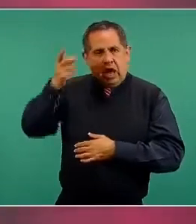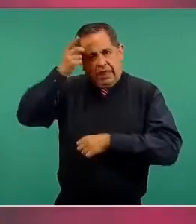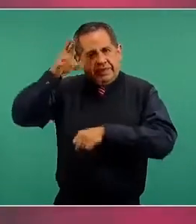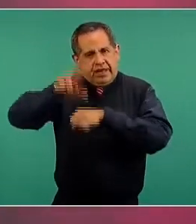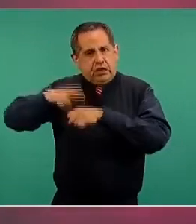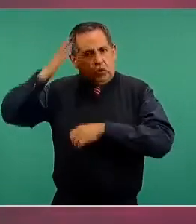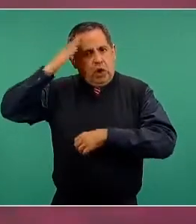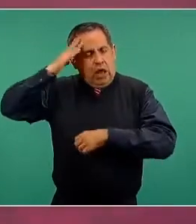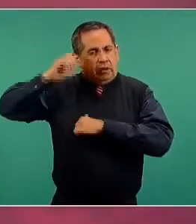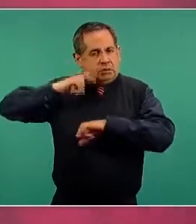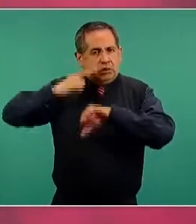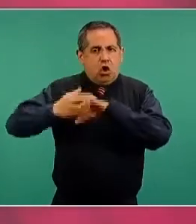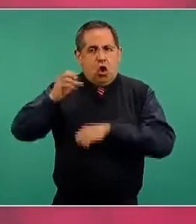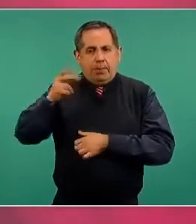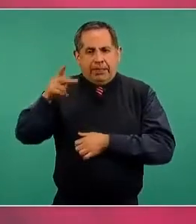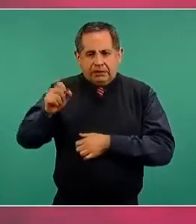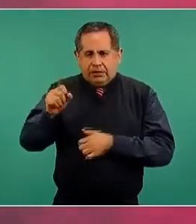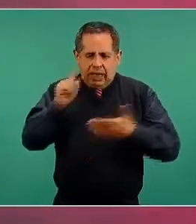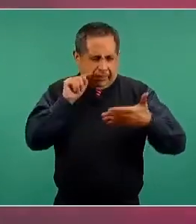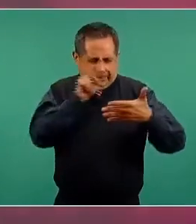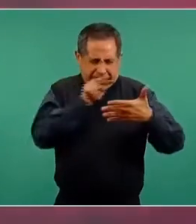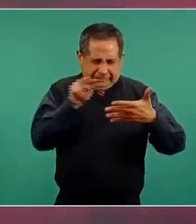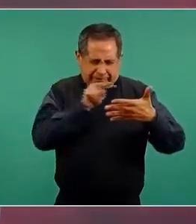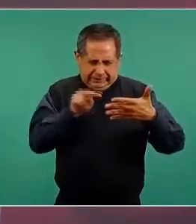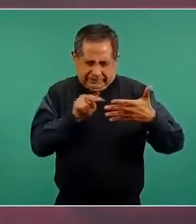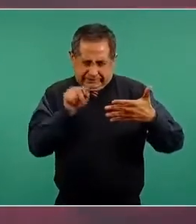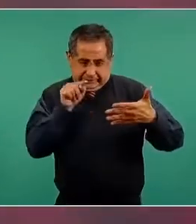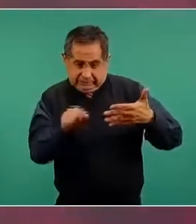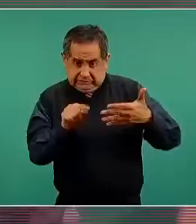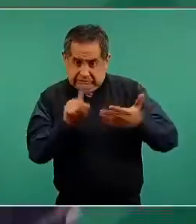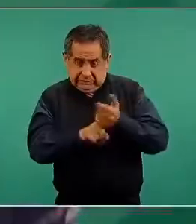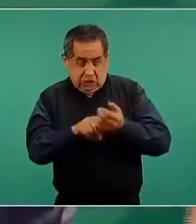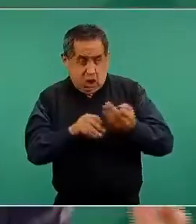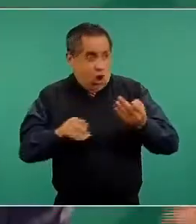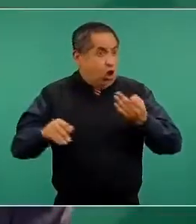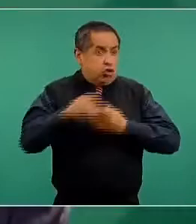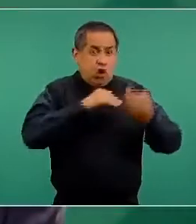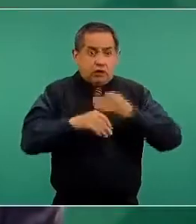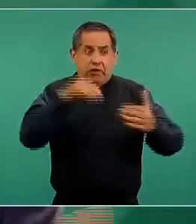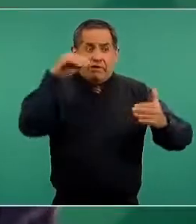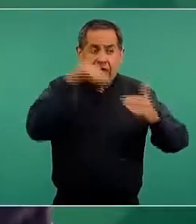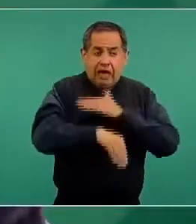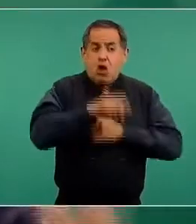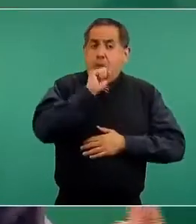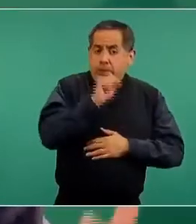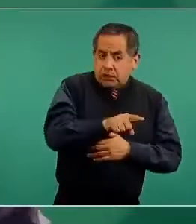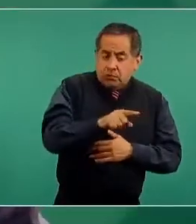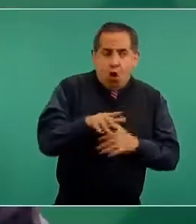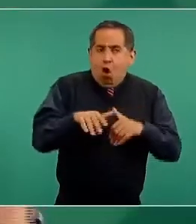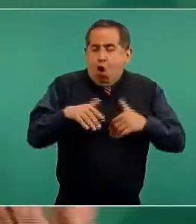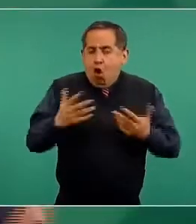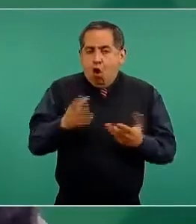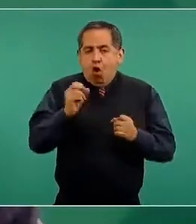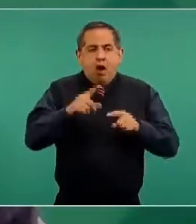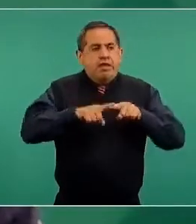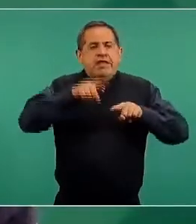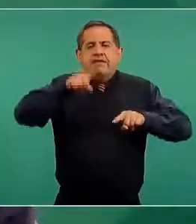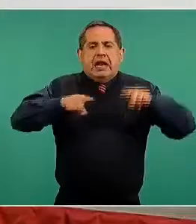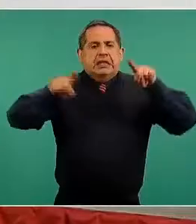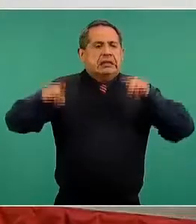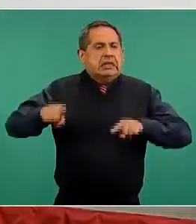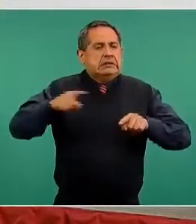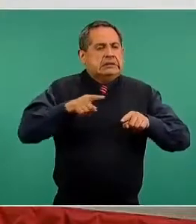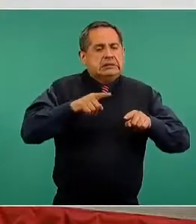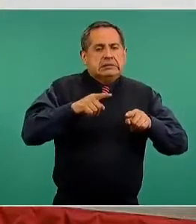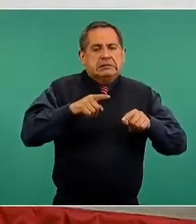general de la OPS. Veamos específicamente si se refiere a que todos fracasaron en lo mismo o que hay distintas experiencias que